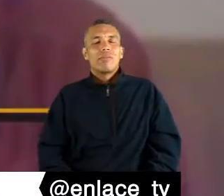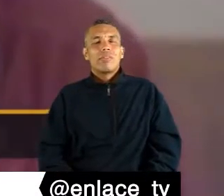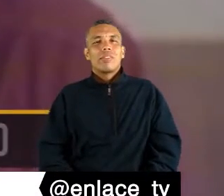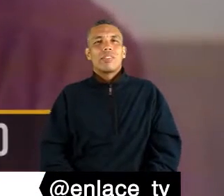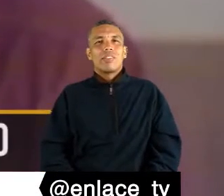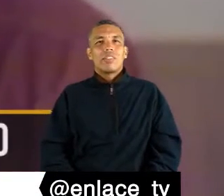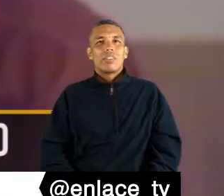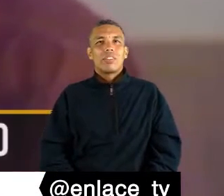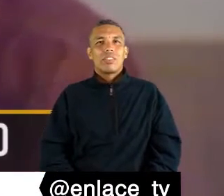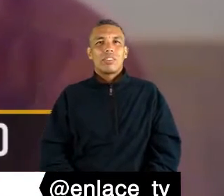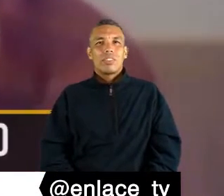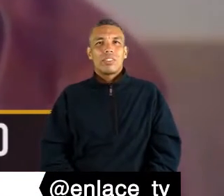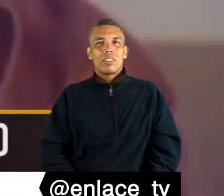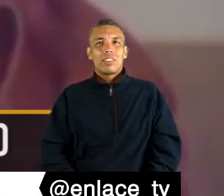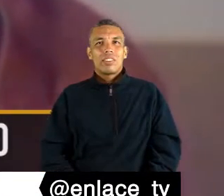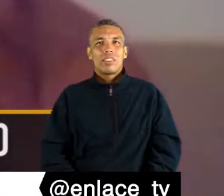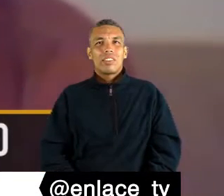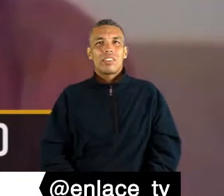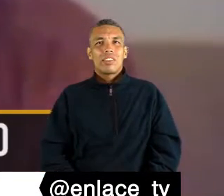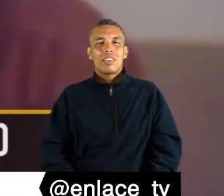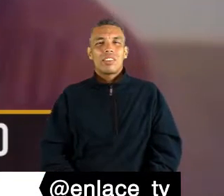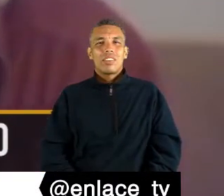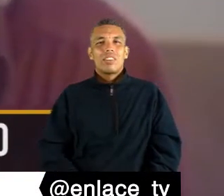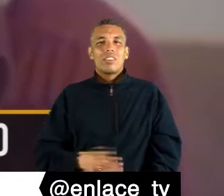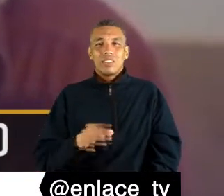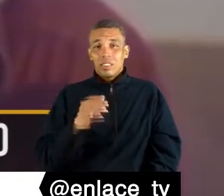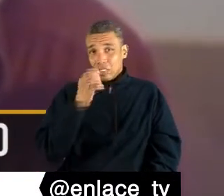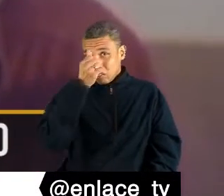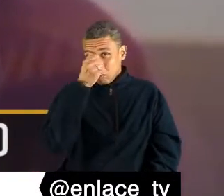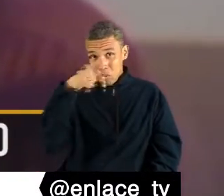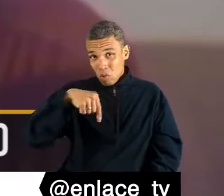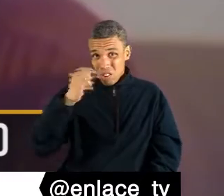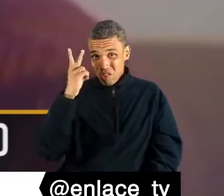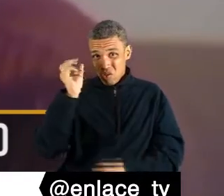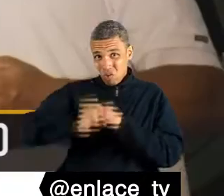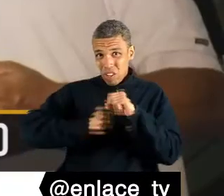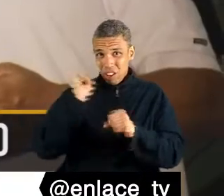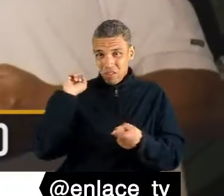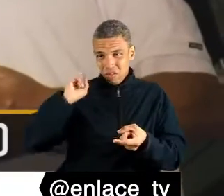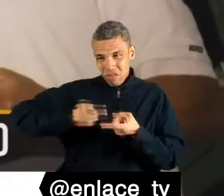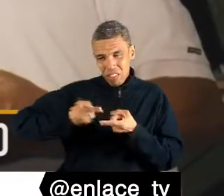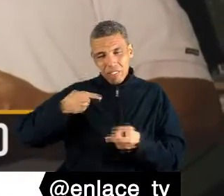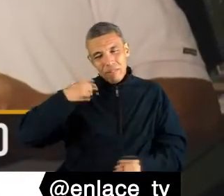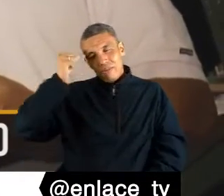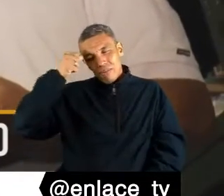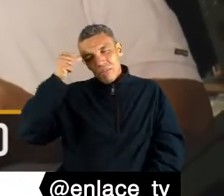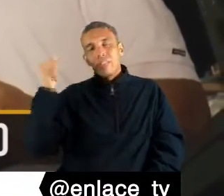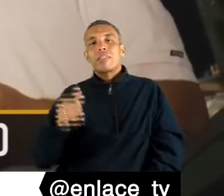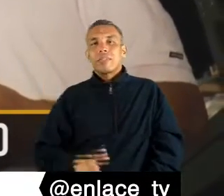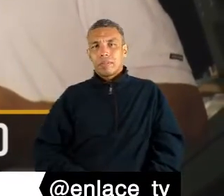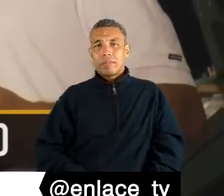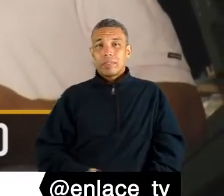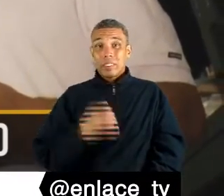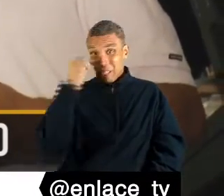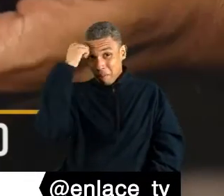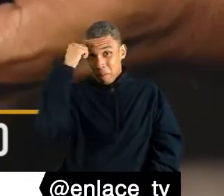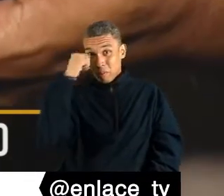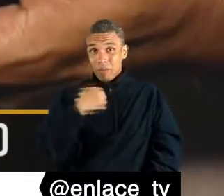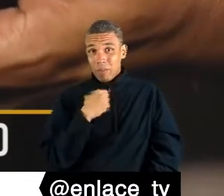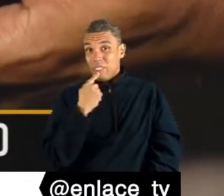Gabriel García Márquez al cumplirse este domingo el segundo aniversario de su partida. Navarro Urbina, un enamorado de Macondo, asegura que hace falta